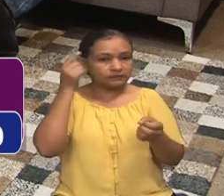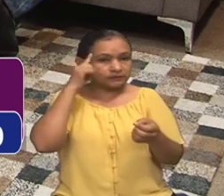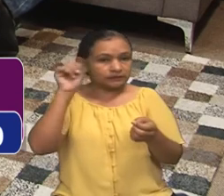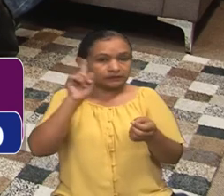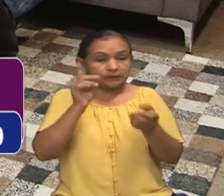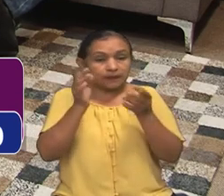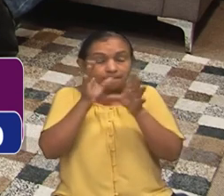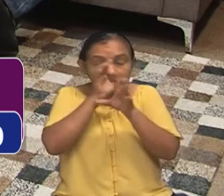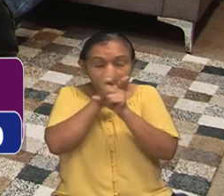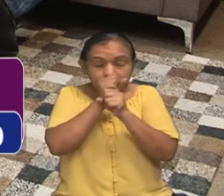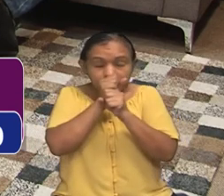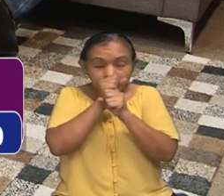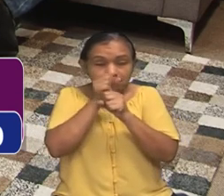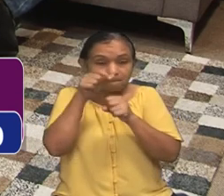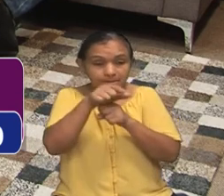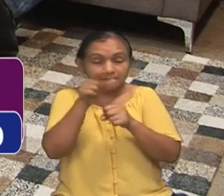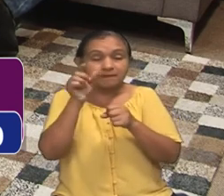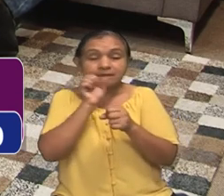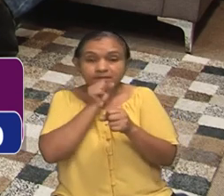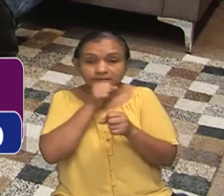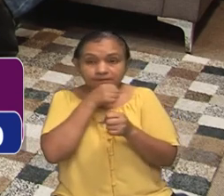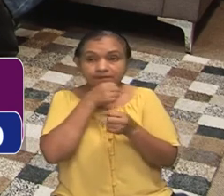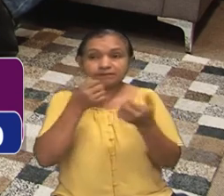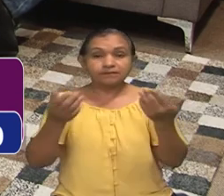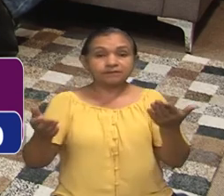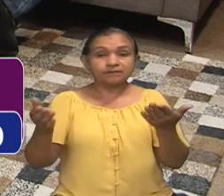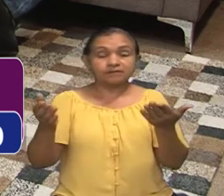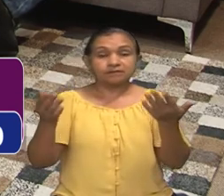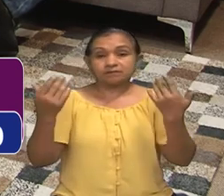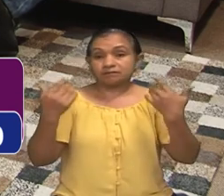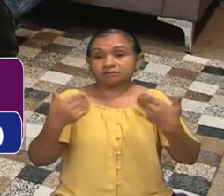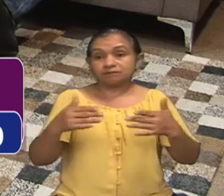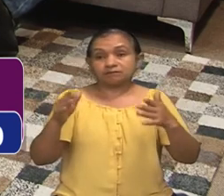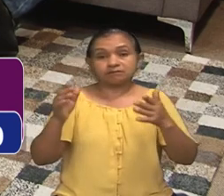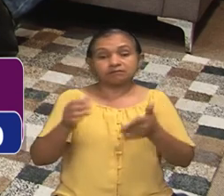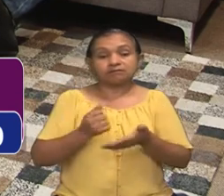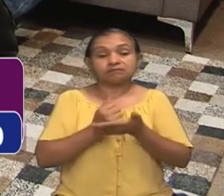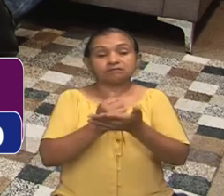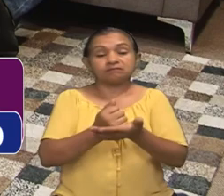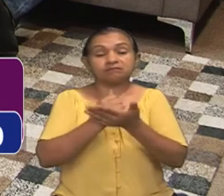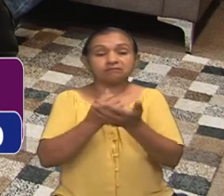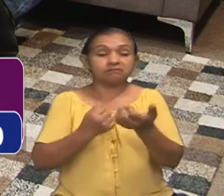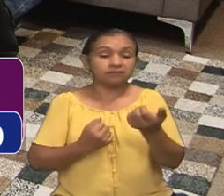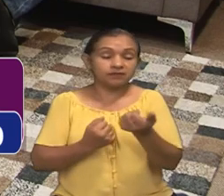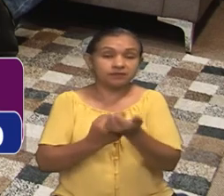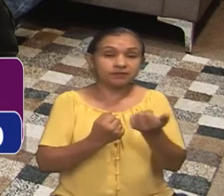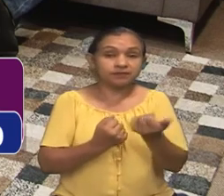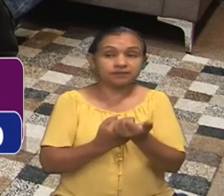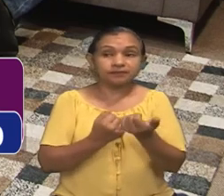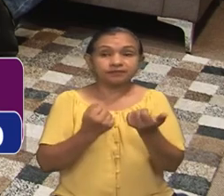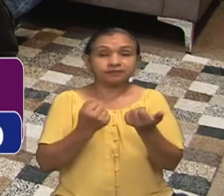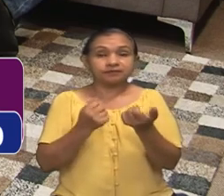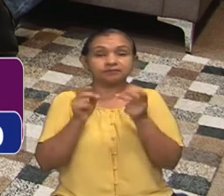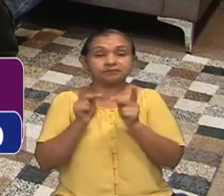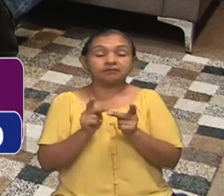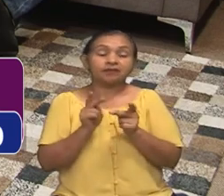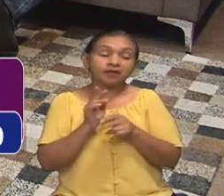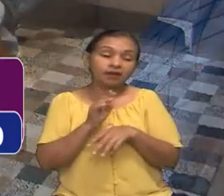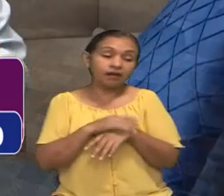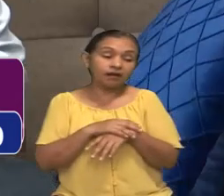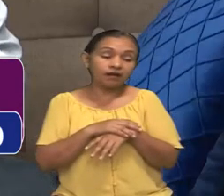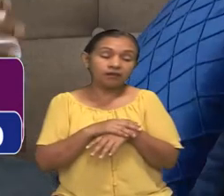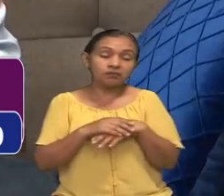adultos mayores en esos lugares. Como usted dice bien, a los vaivenes de la cooperación internacional, de la dádiva de algunas personas